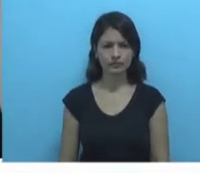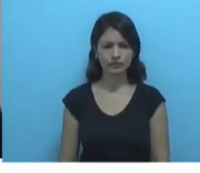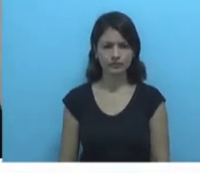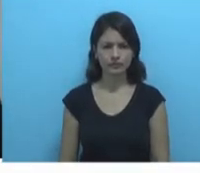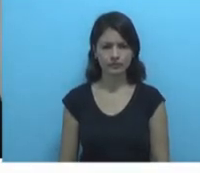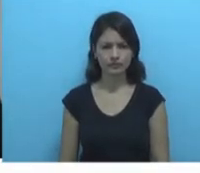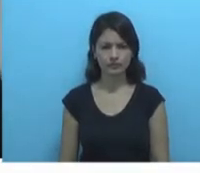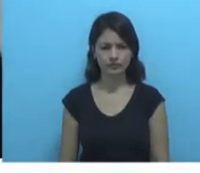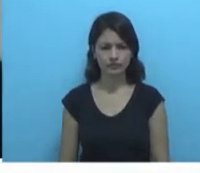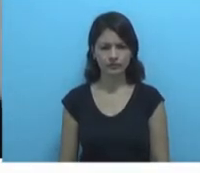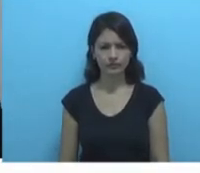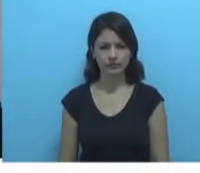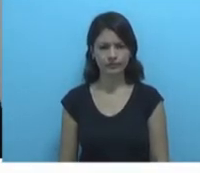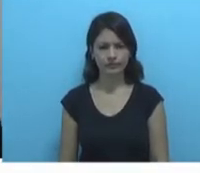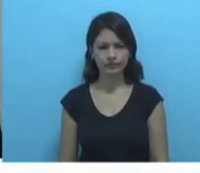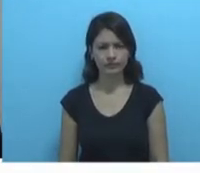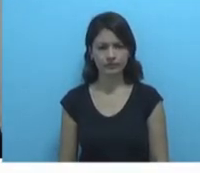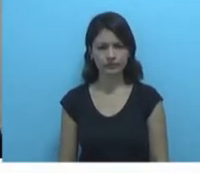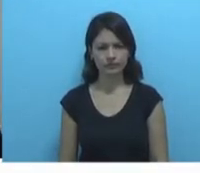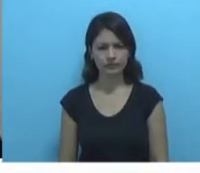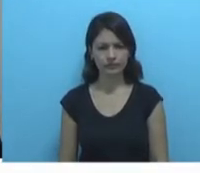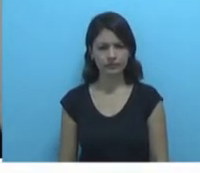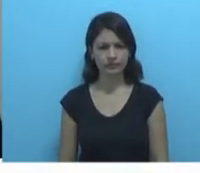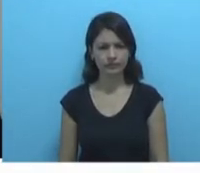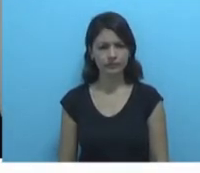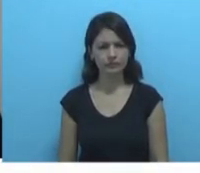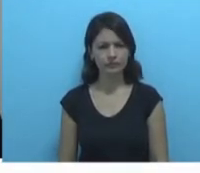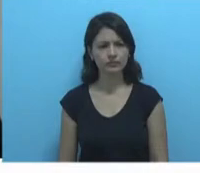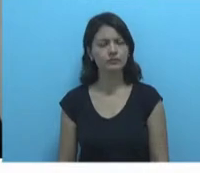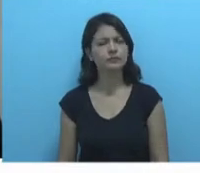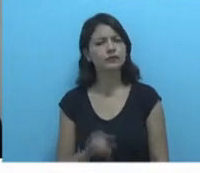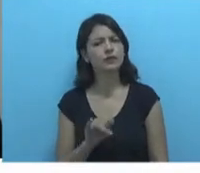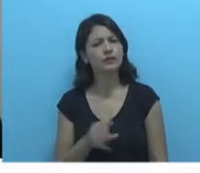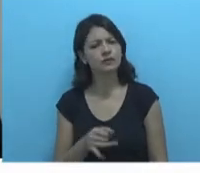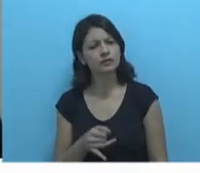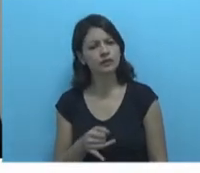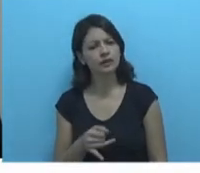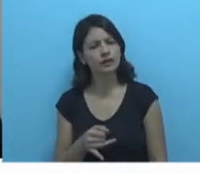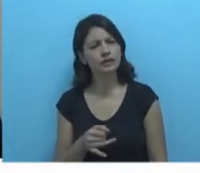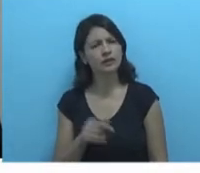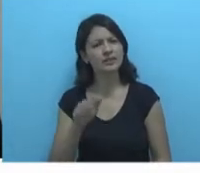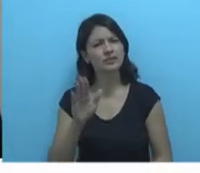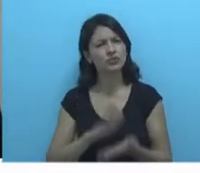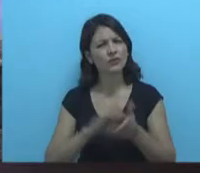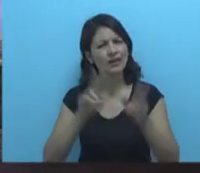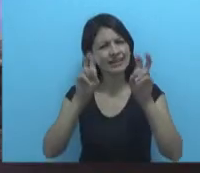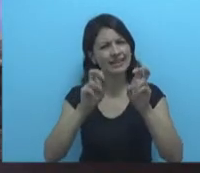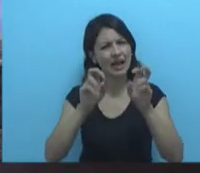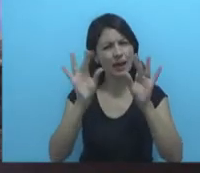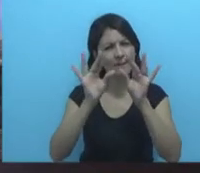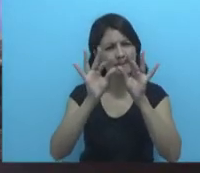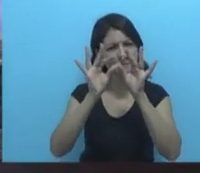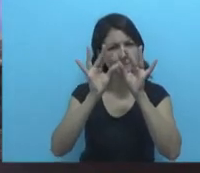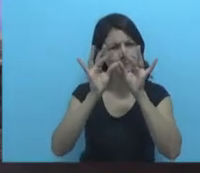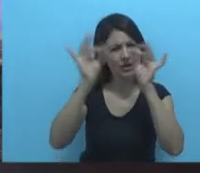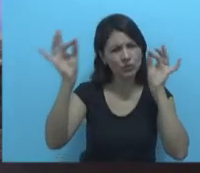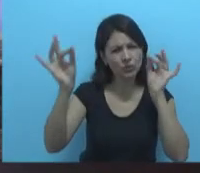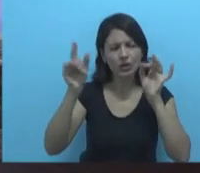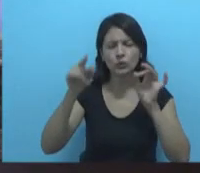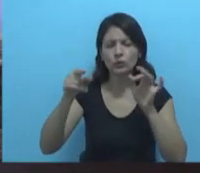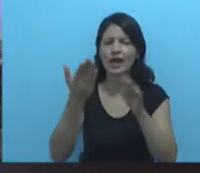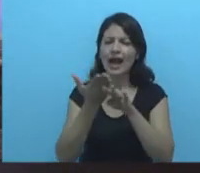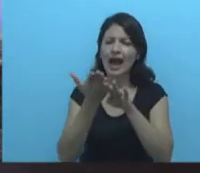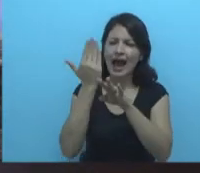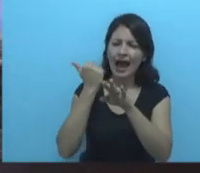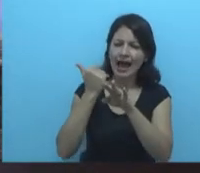lo que sería bueno ante esta situación de la virtualidad es que en el momento de labor parlamentaria nos advierta que va a ser